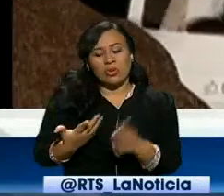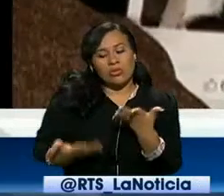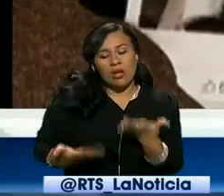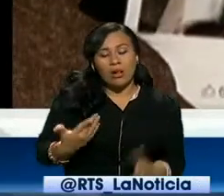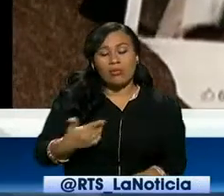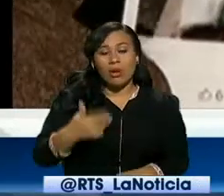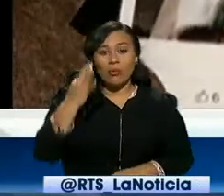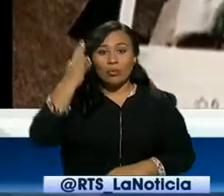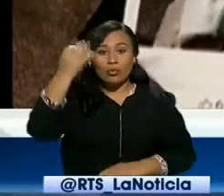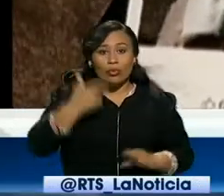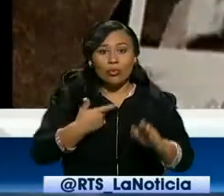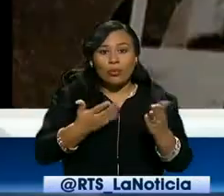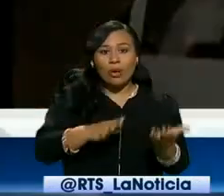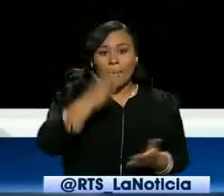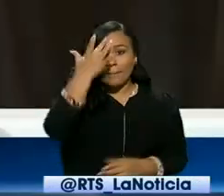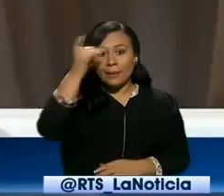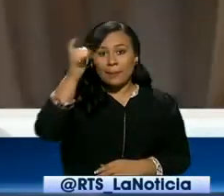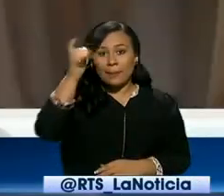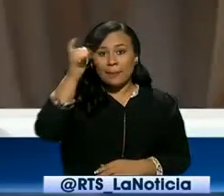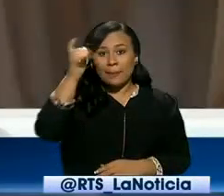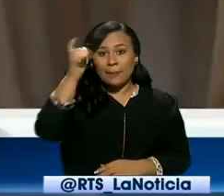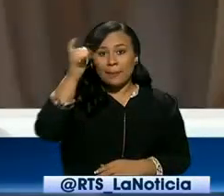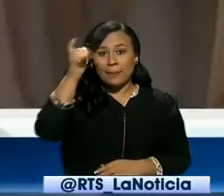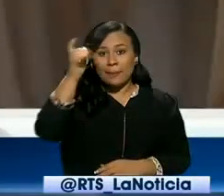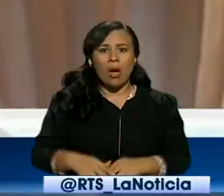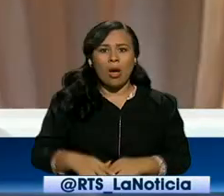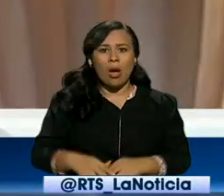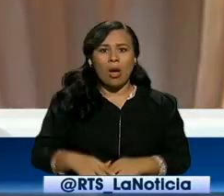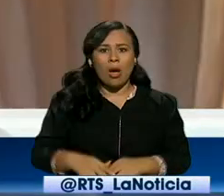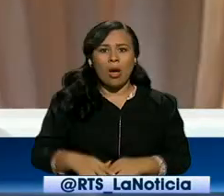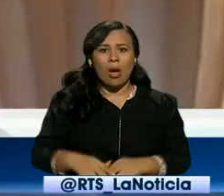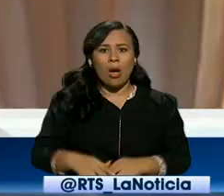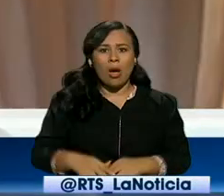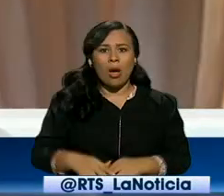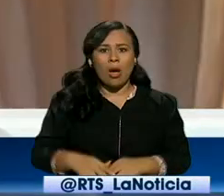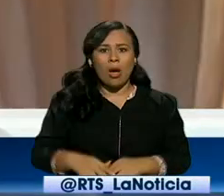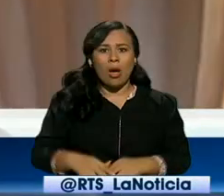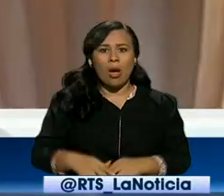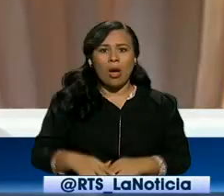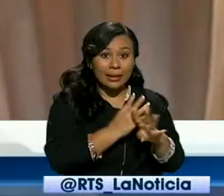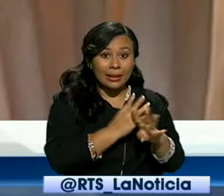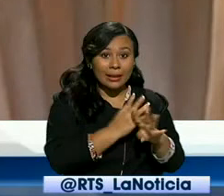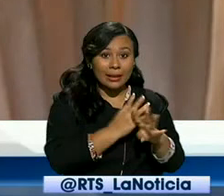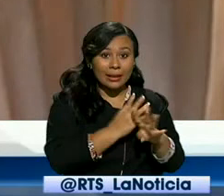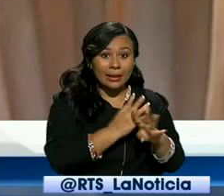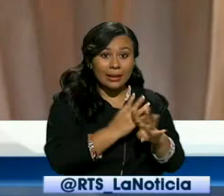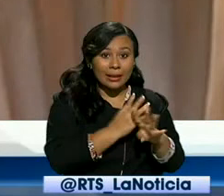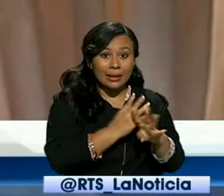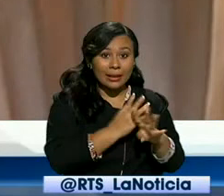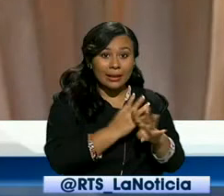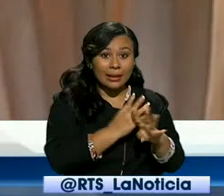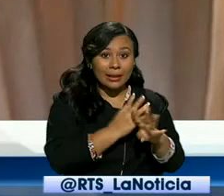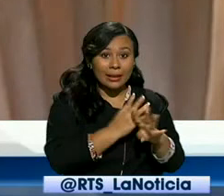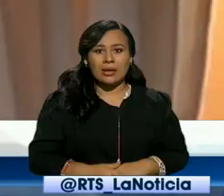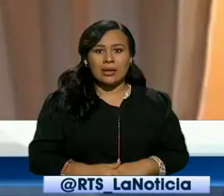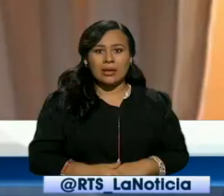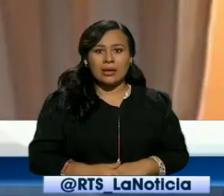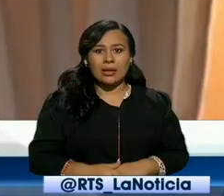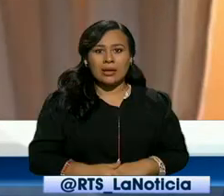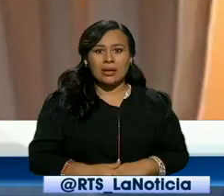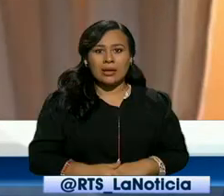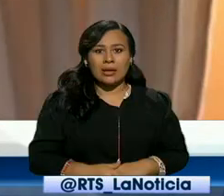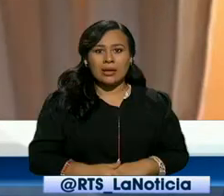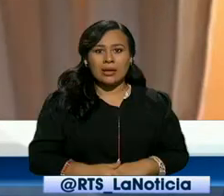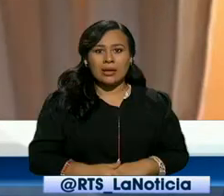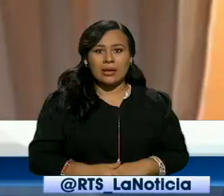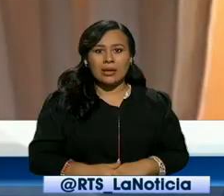decir este señor rector que había sido un juego. Y digo, ¿cómo hubiese sido un juego si mi hija está muerta? No, él me lo dijo frente mío, en la